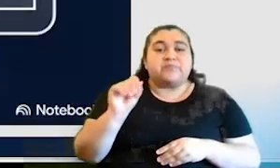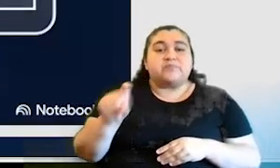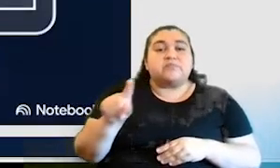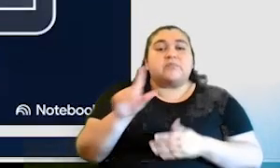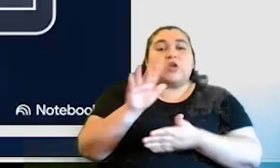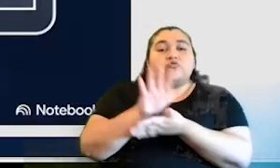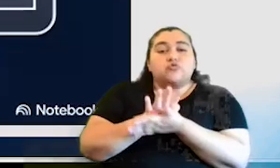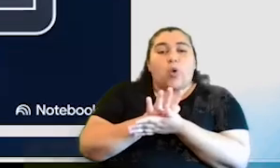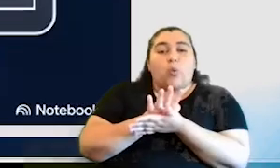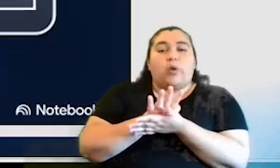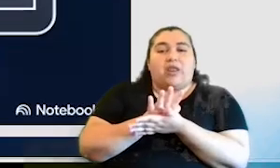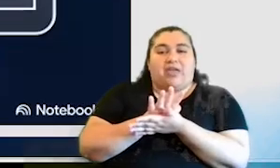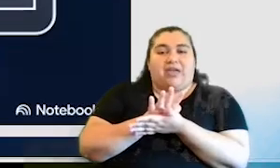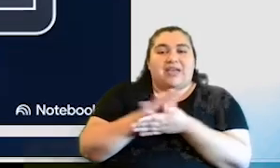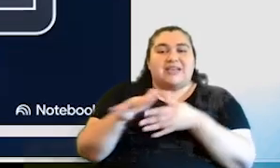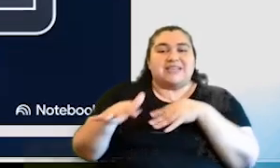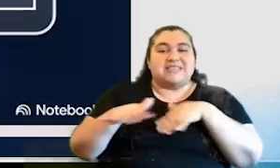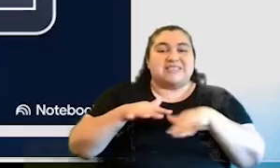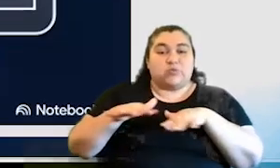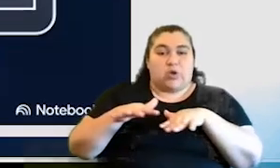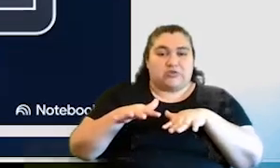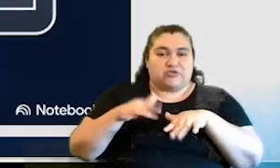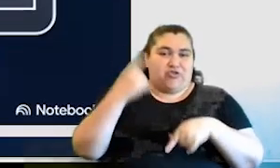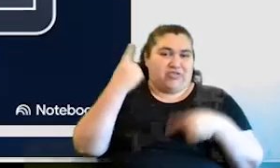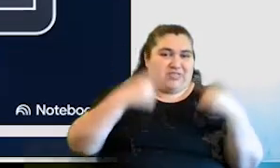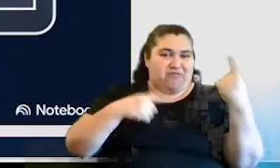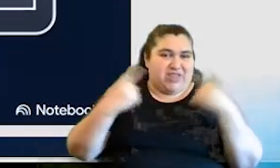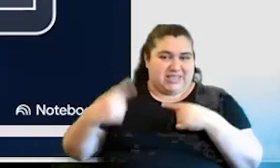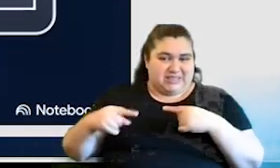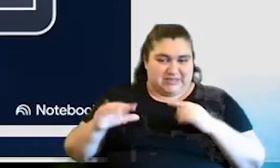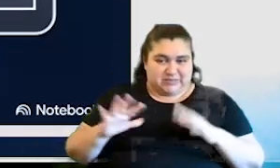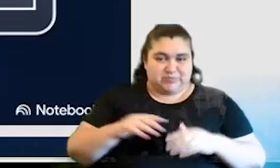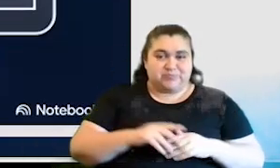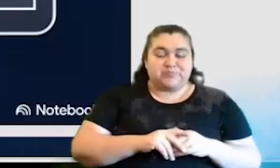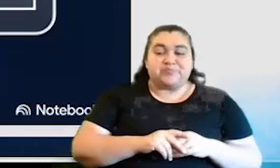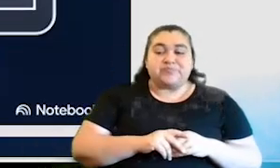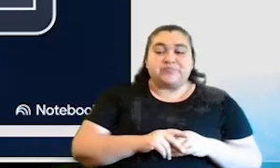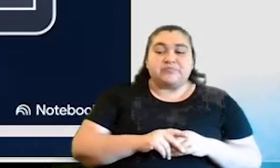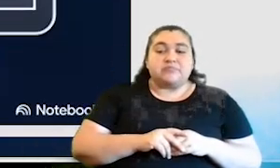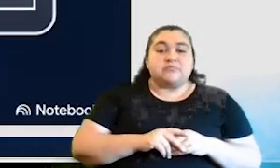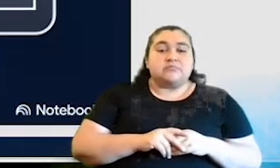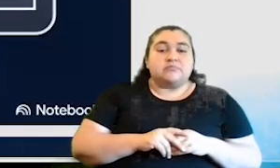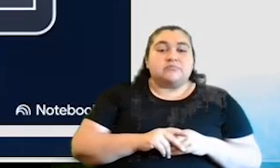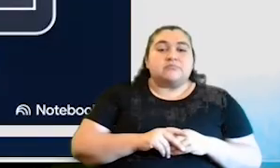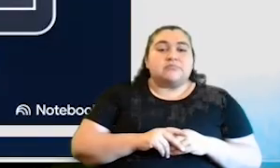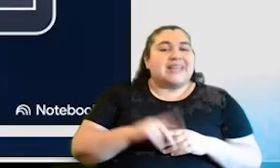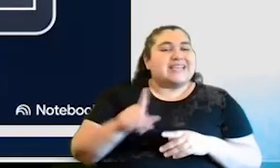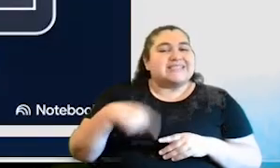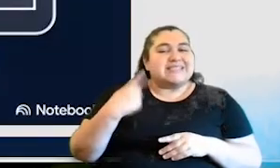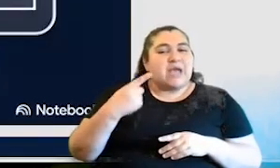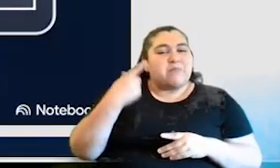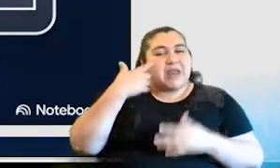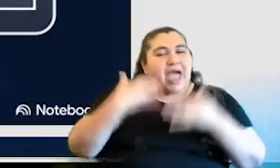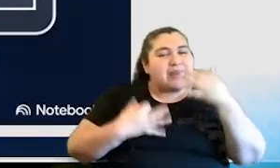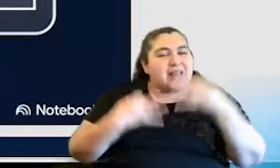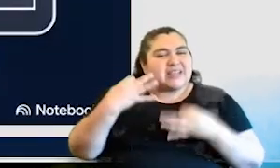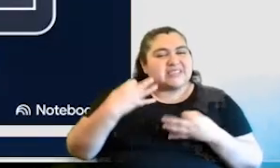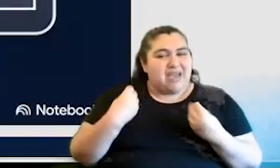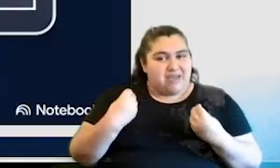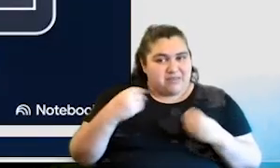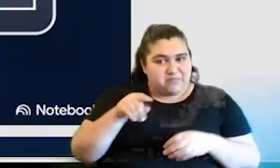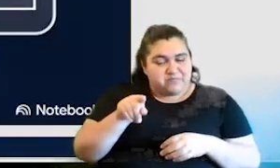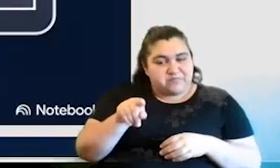es la situación de las distintas cargas de familia. Siempre tenemos que interpretar desde la literalidad